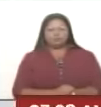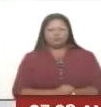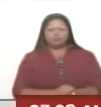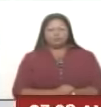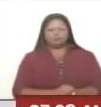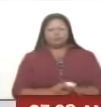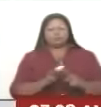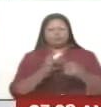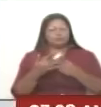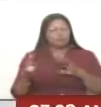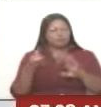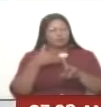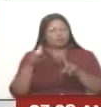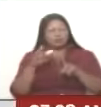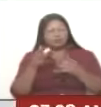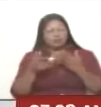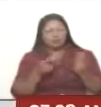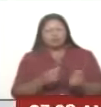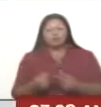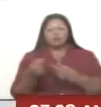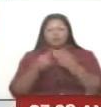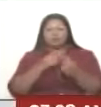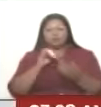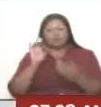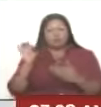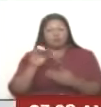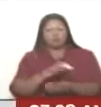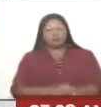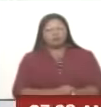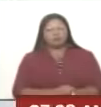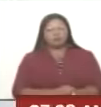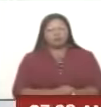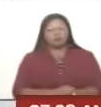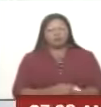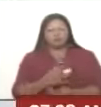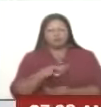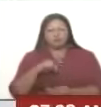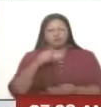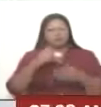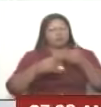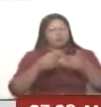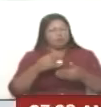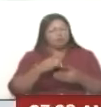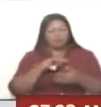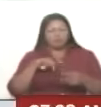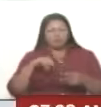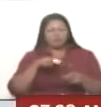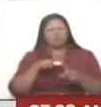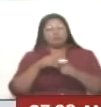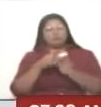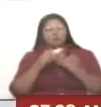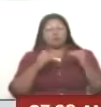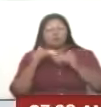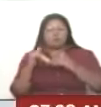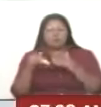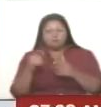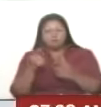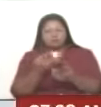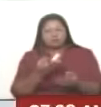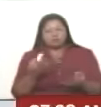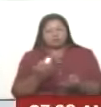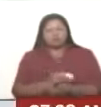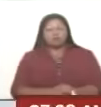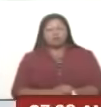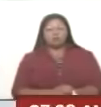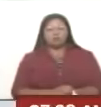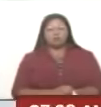la agresión económica contra nuestro país. Estábamos dando los primeros pasos, hay una situación de desestabilización tremenda,